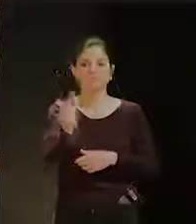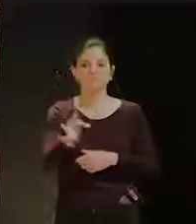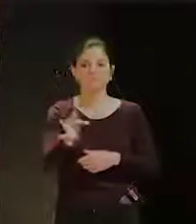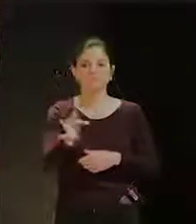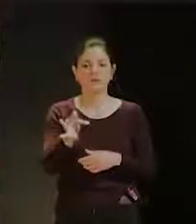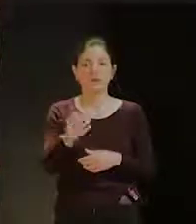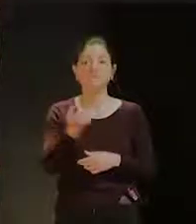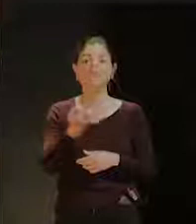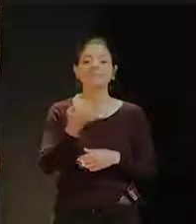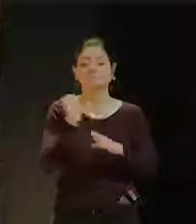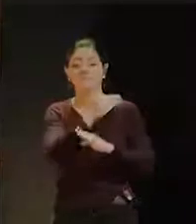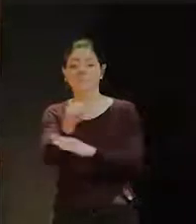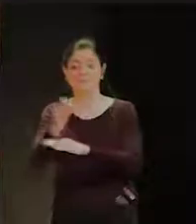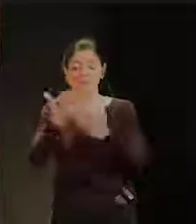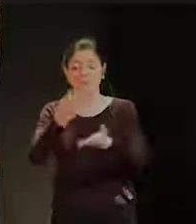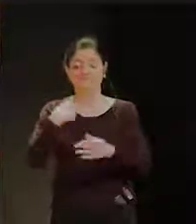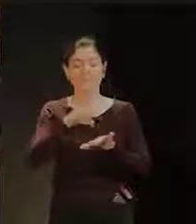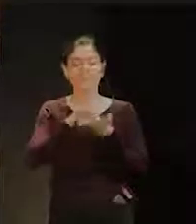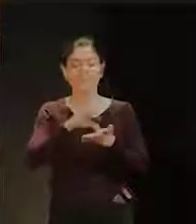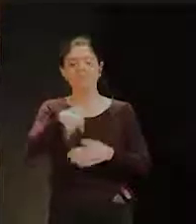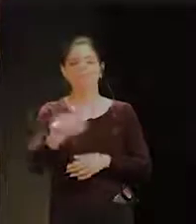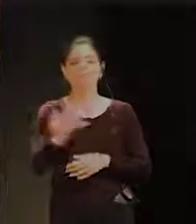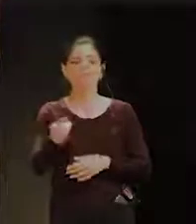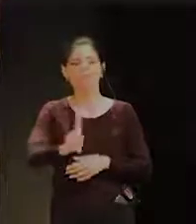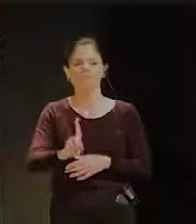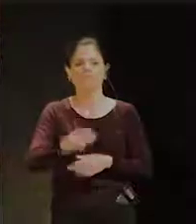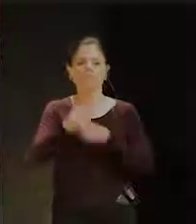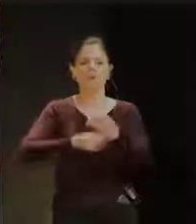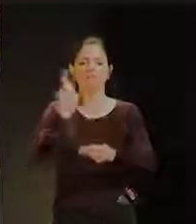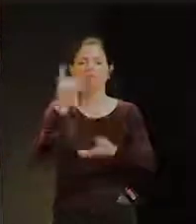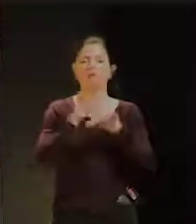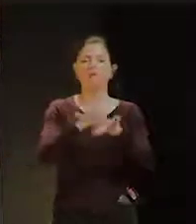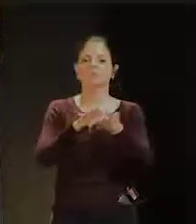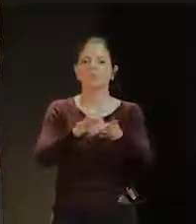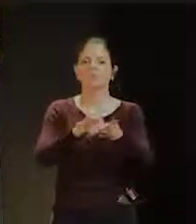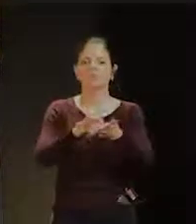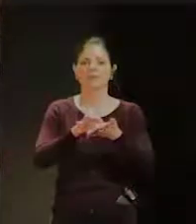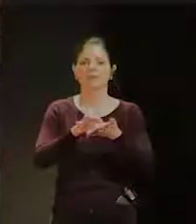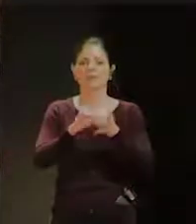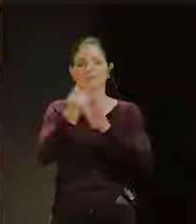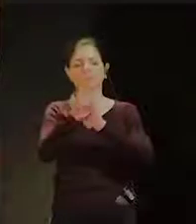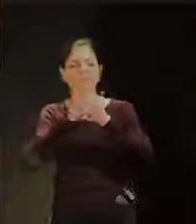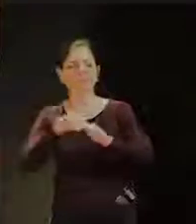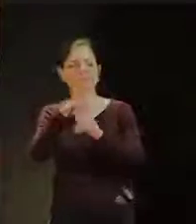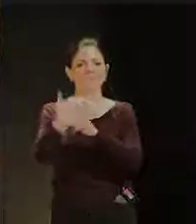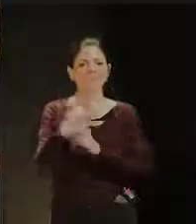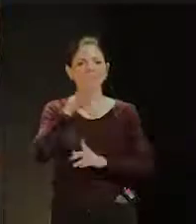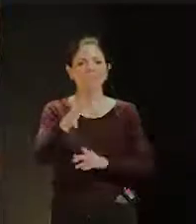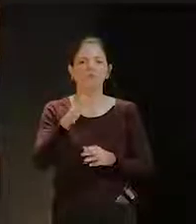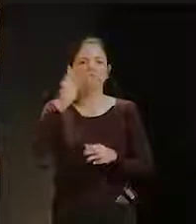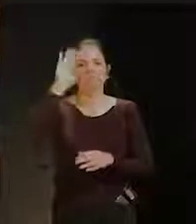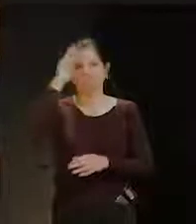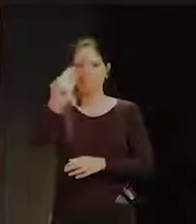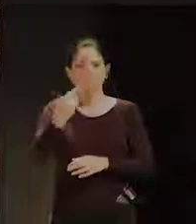Además, los proveedores de servicio no deberían realizar un servicio infavorable en el caso